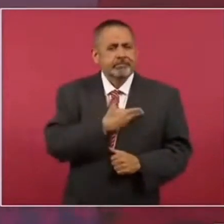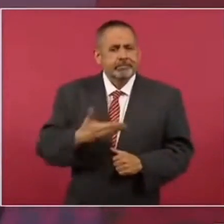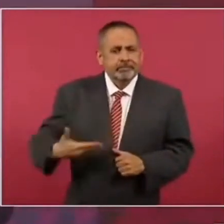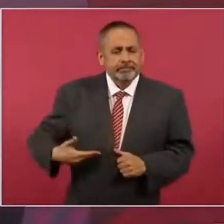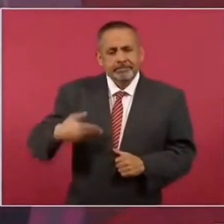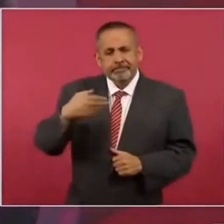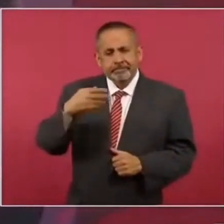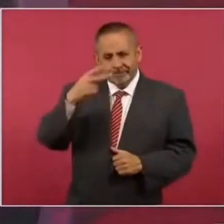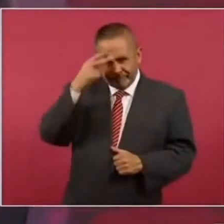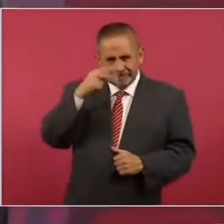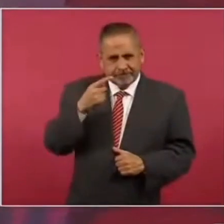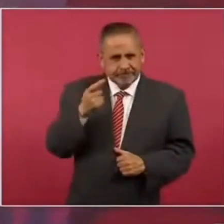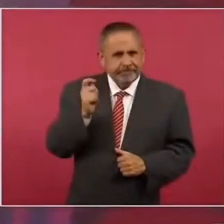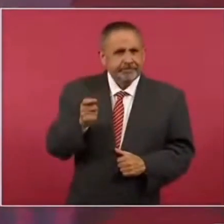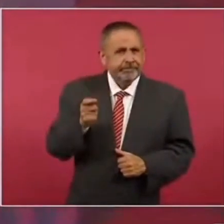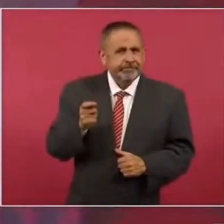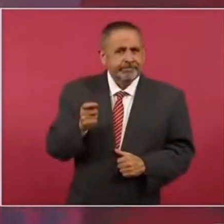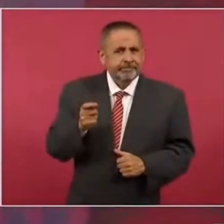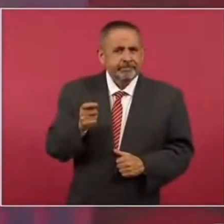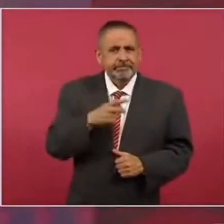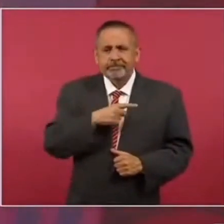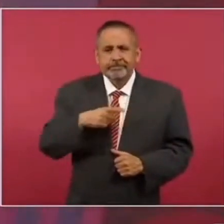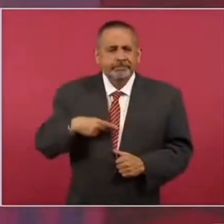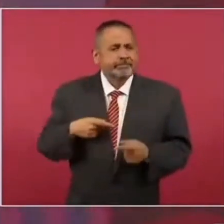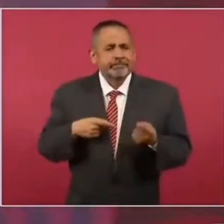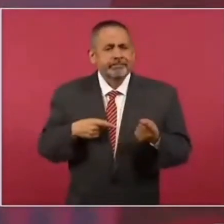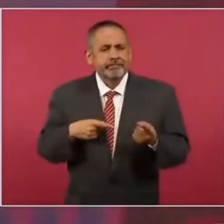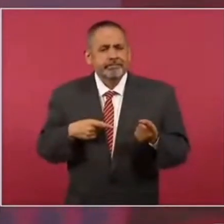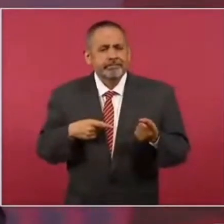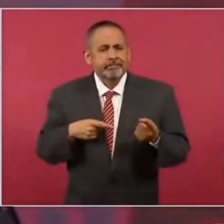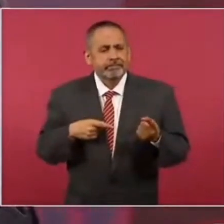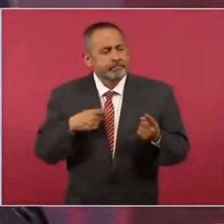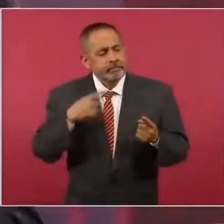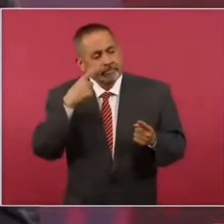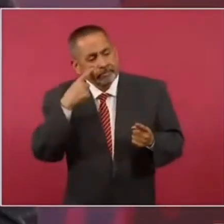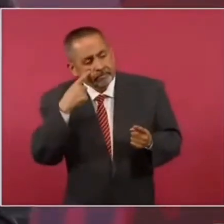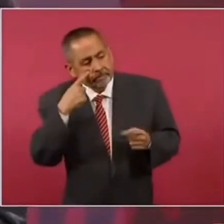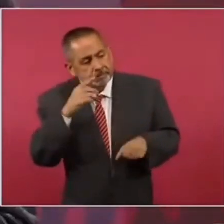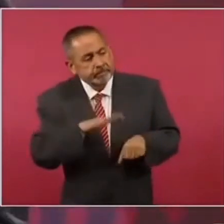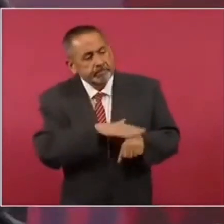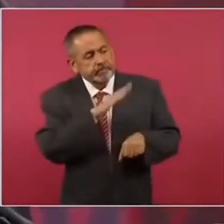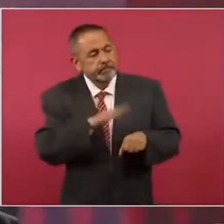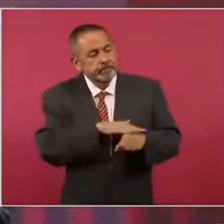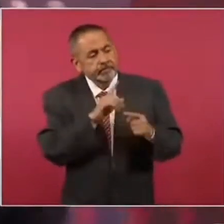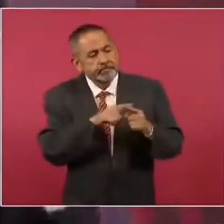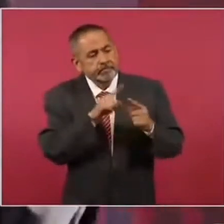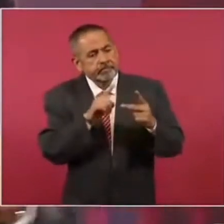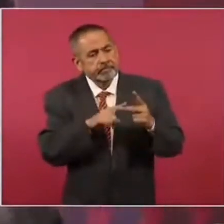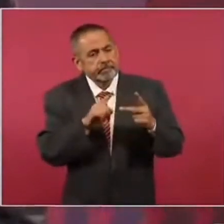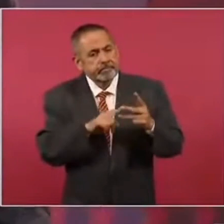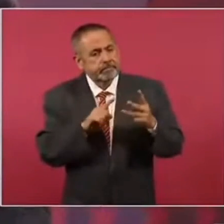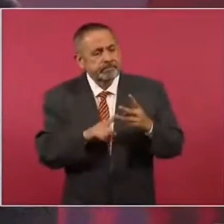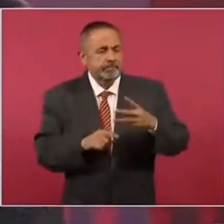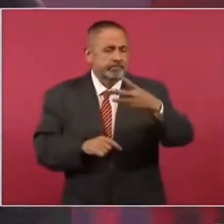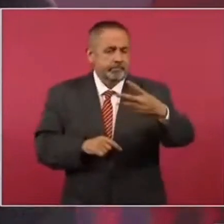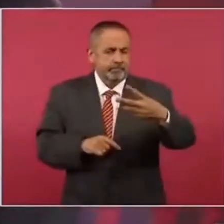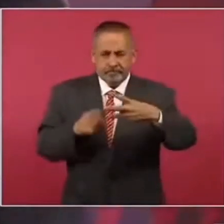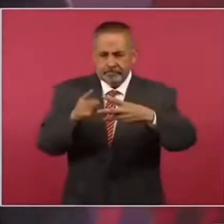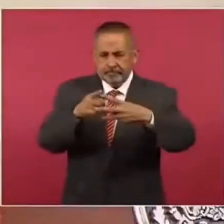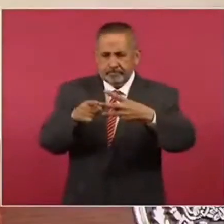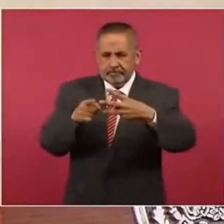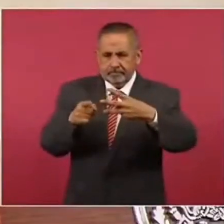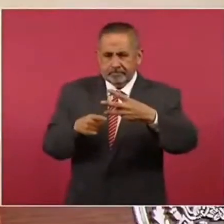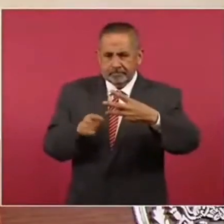tiene que procurar que cumplan 3 requisitos: